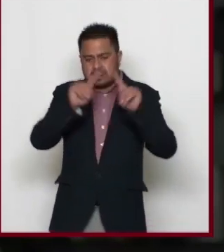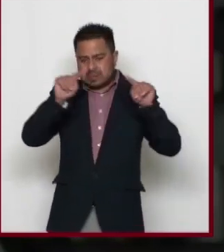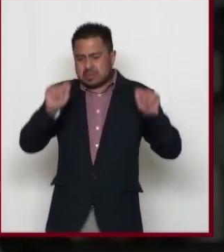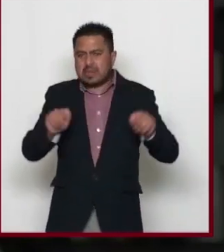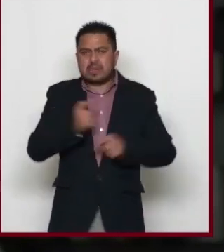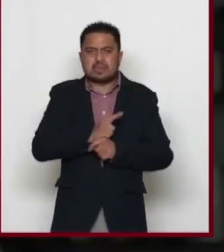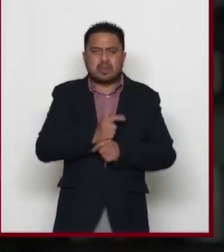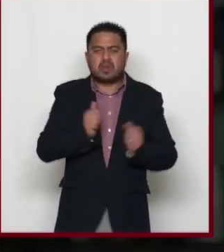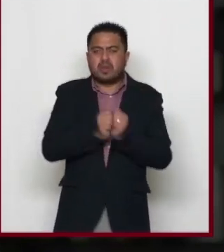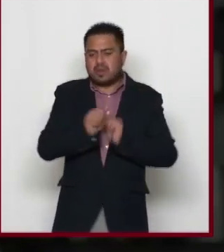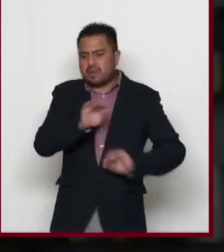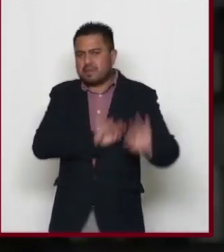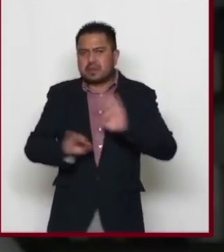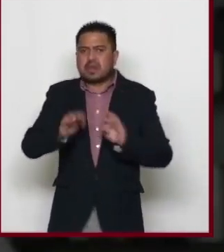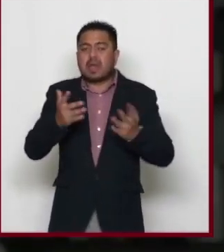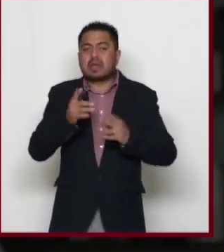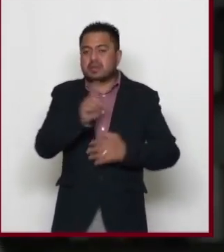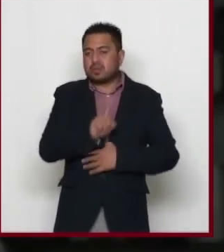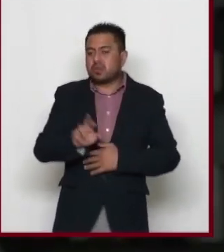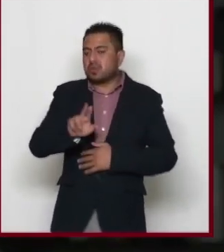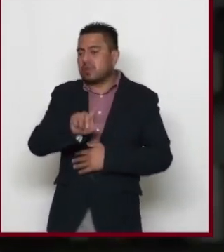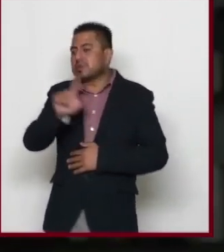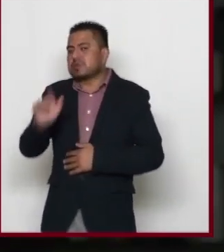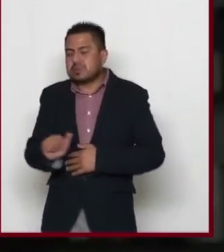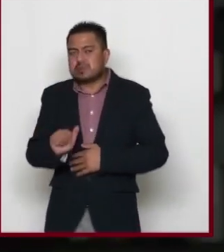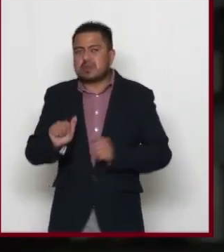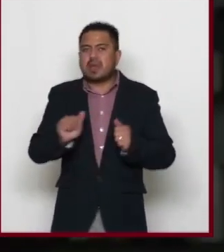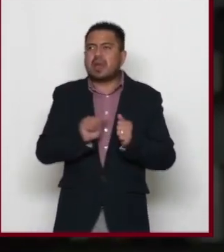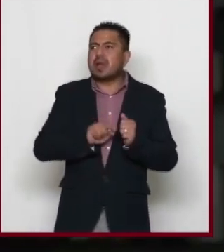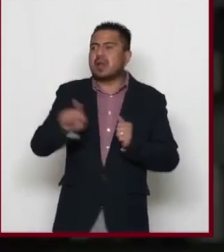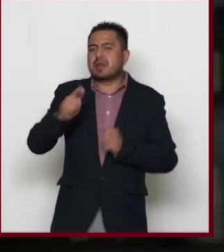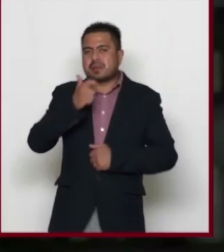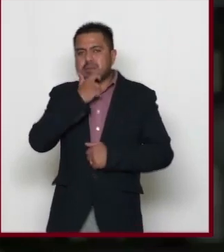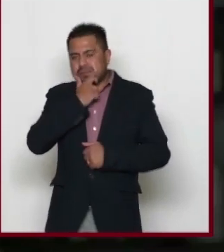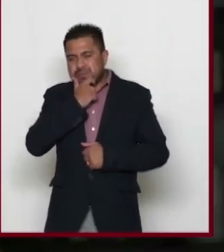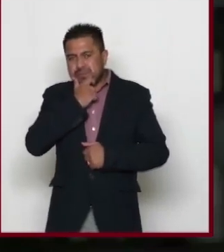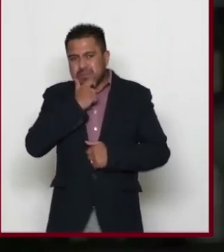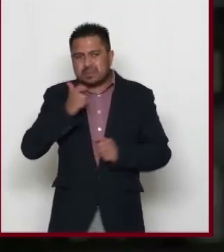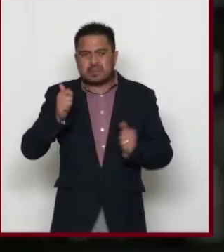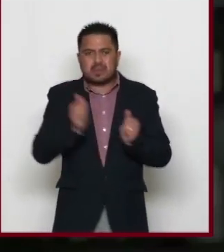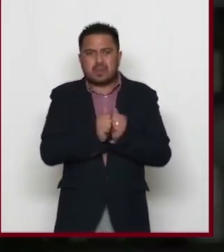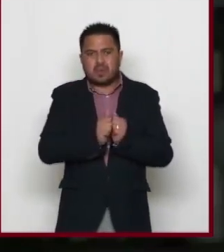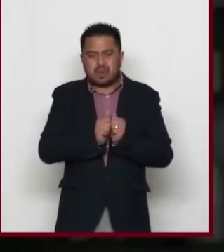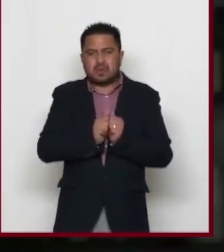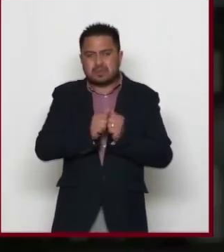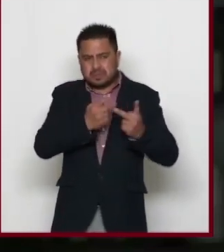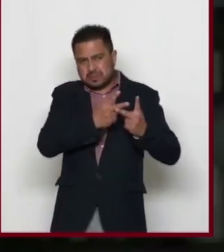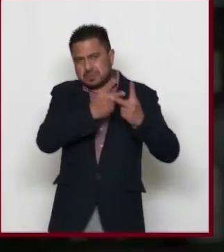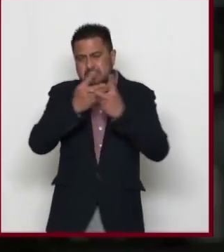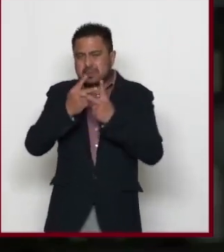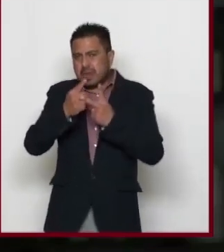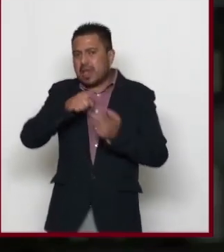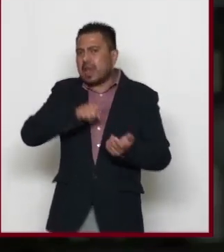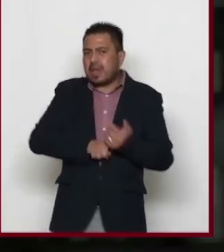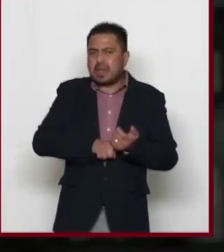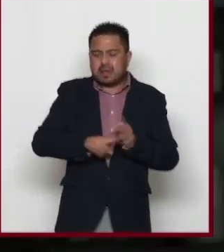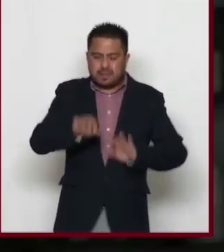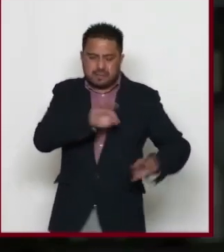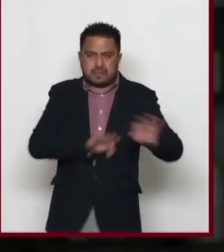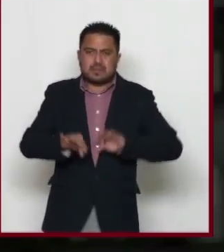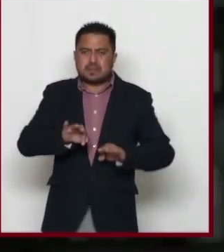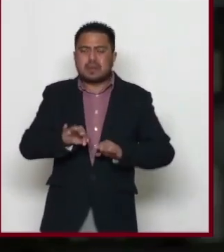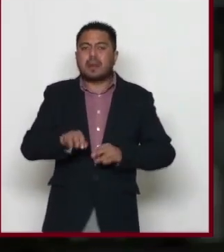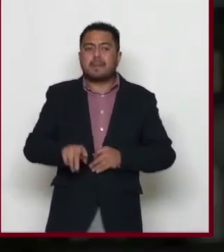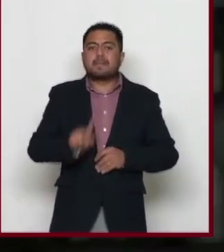licenciatura. Y entonces hice una tesis de licenciatura en física, me fui a hacer un doctorado a Inglaterra